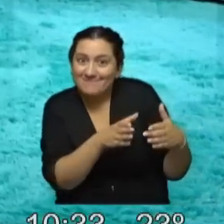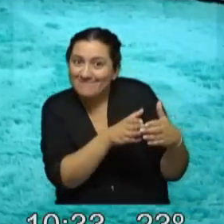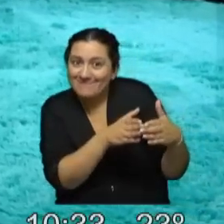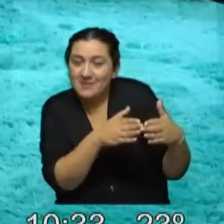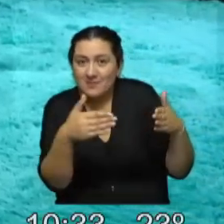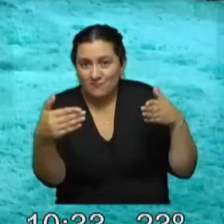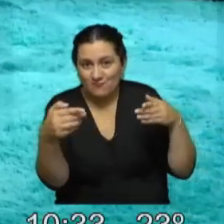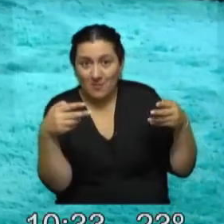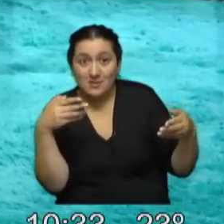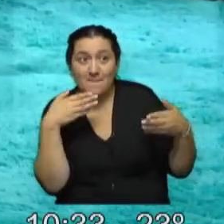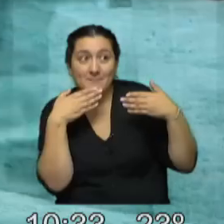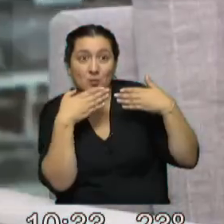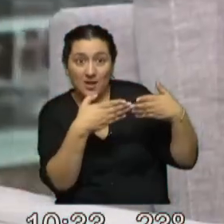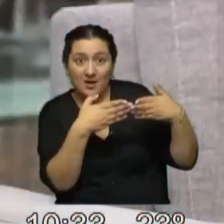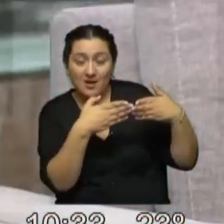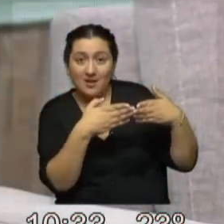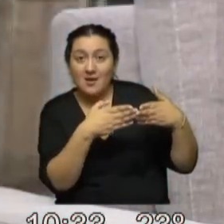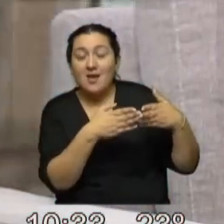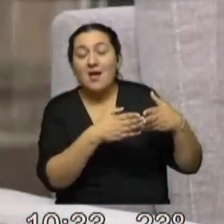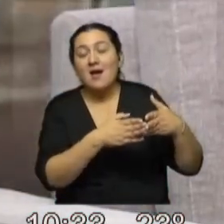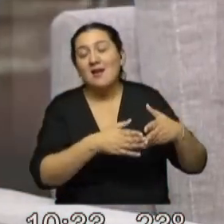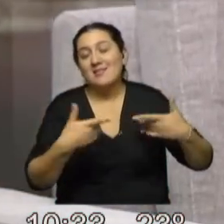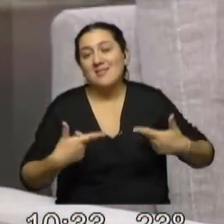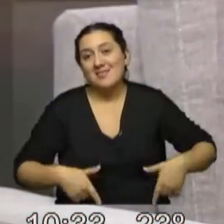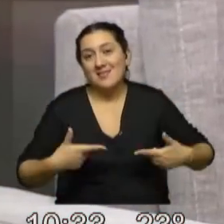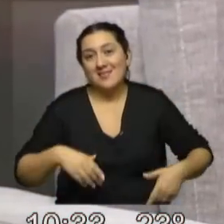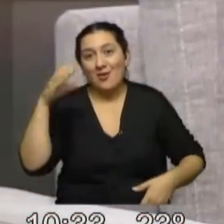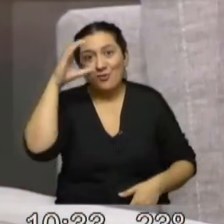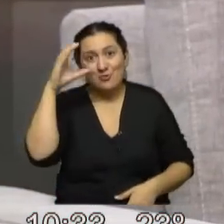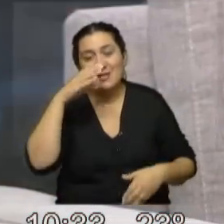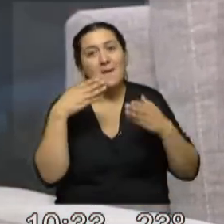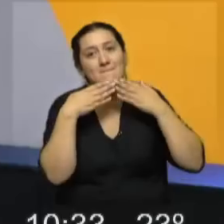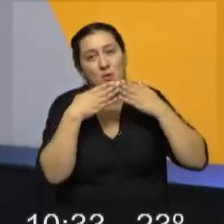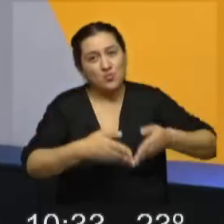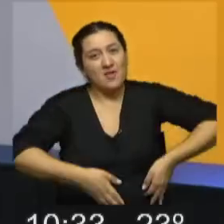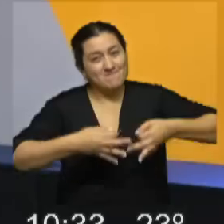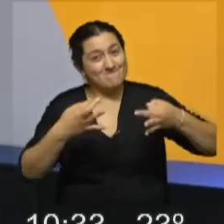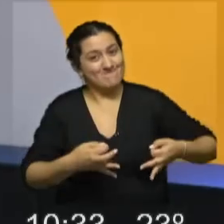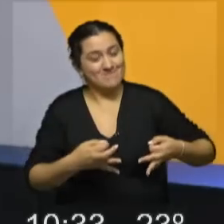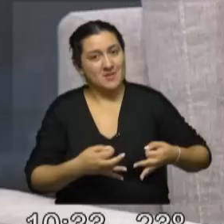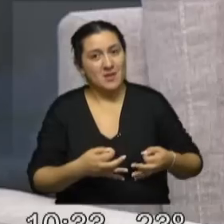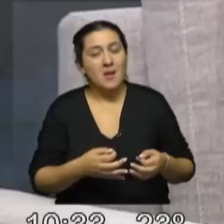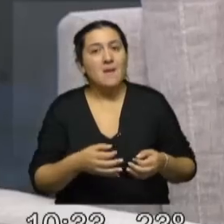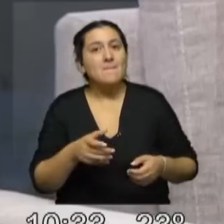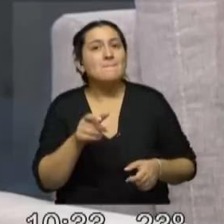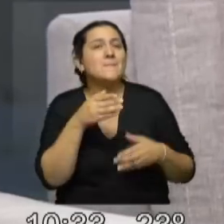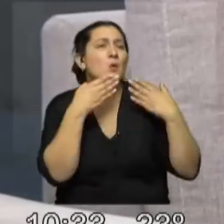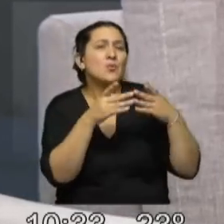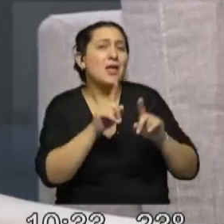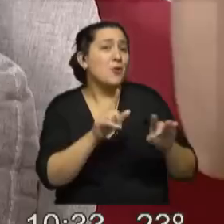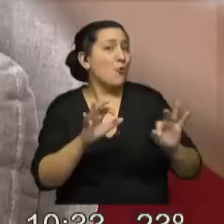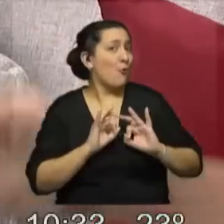y vamos a hacer a la intendenta de Montevideo las preguntas que hay que hacer vamos a